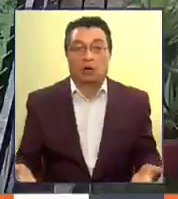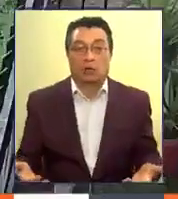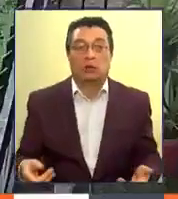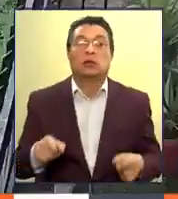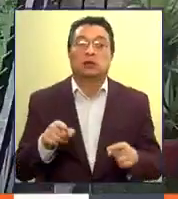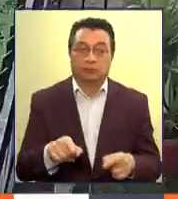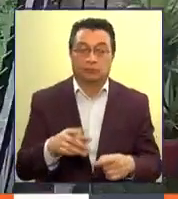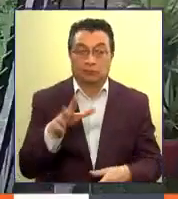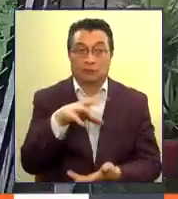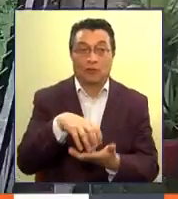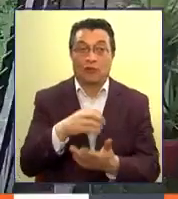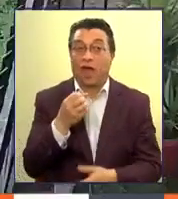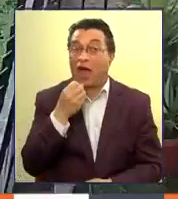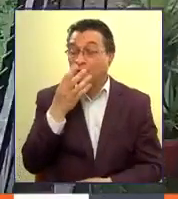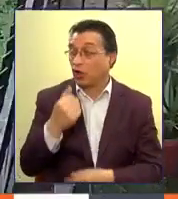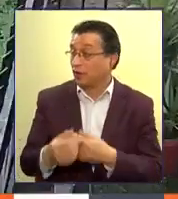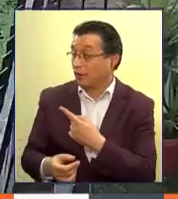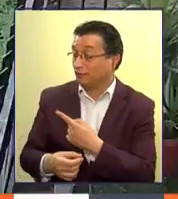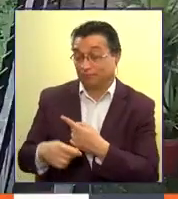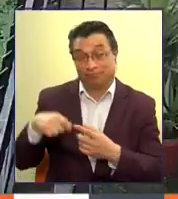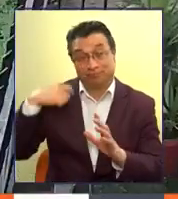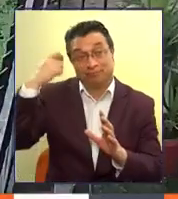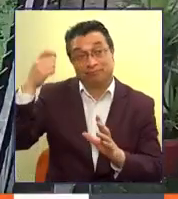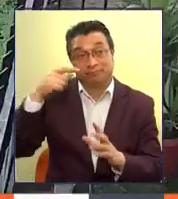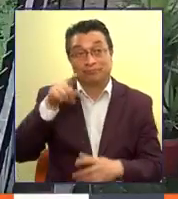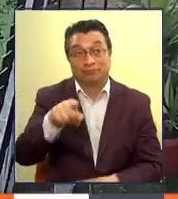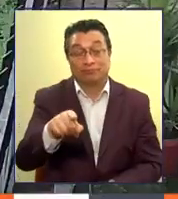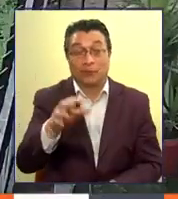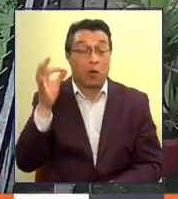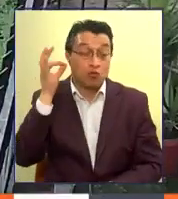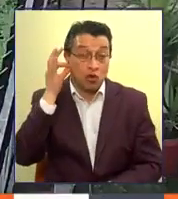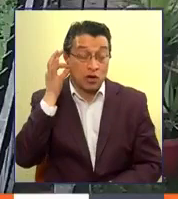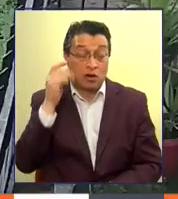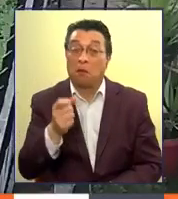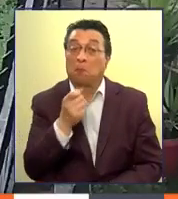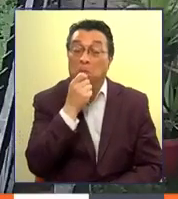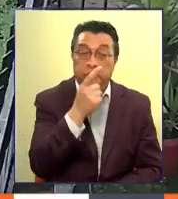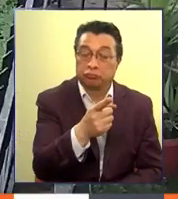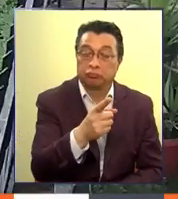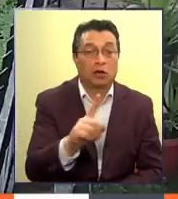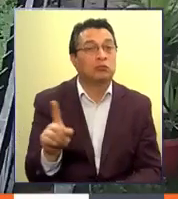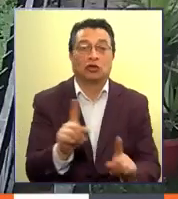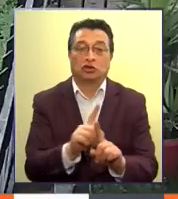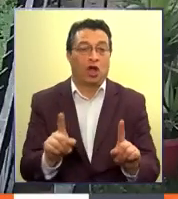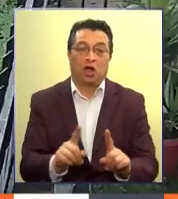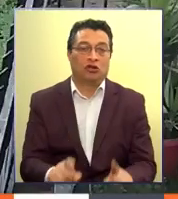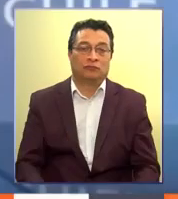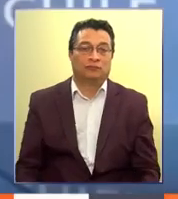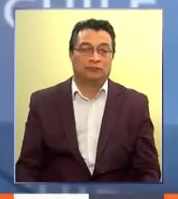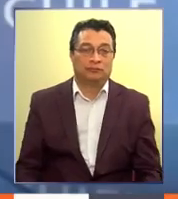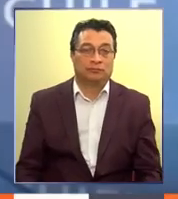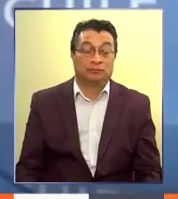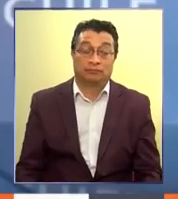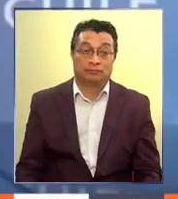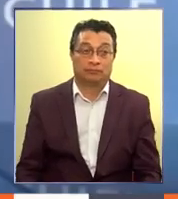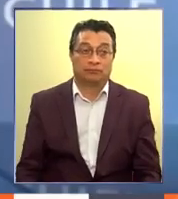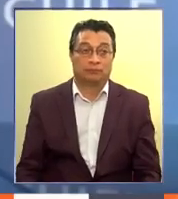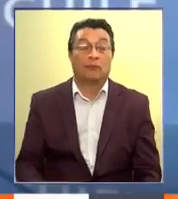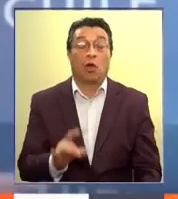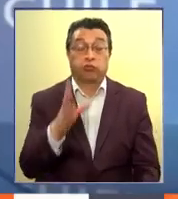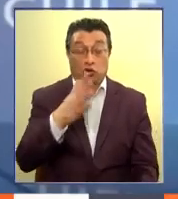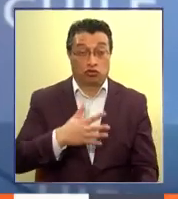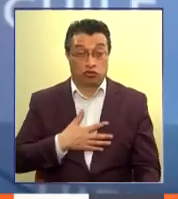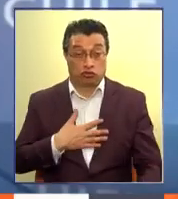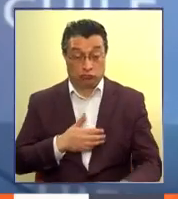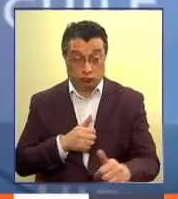la Florida, pese a estas imágenes, ella decidió hoy desistir de esa denuncia. Uno dice, si yo estuviera ahí, yo